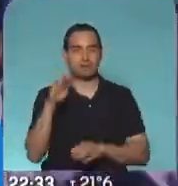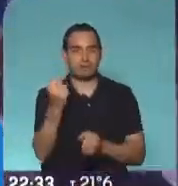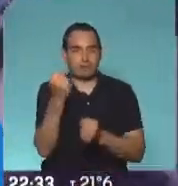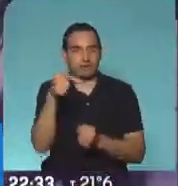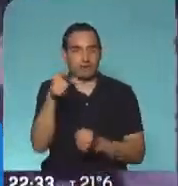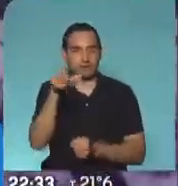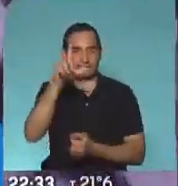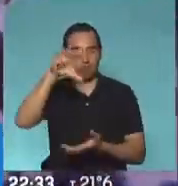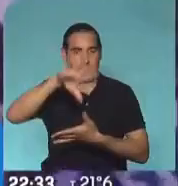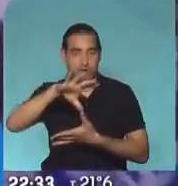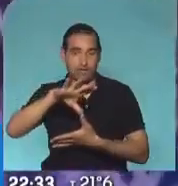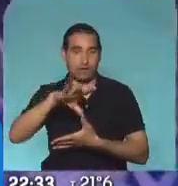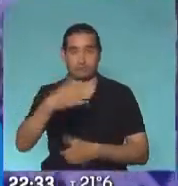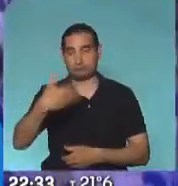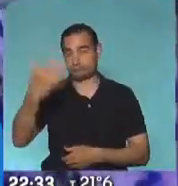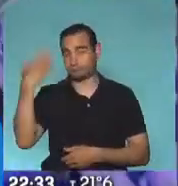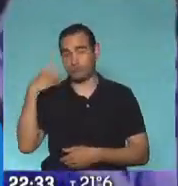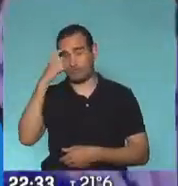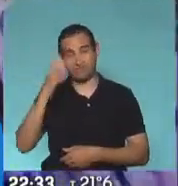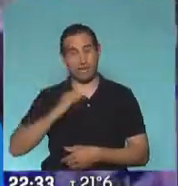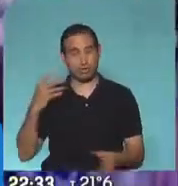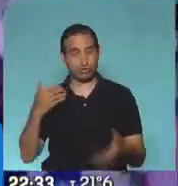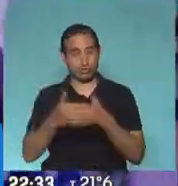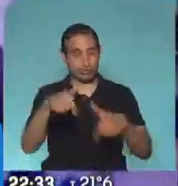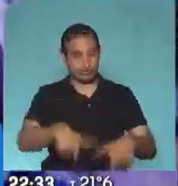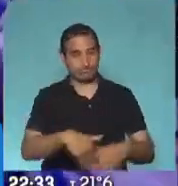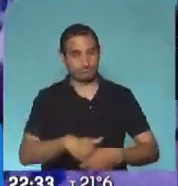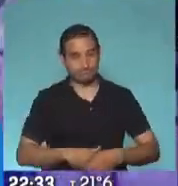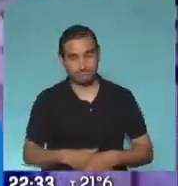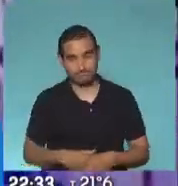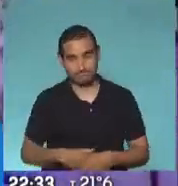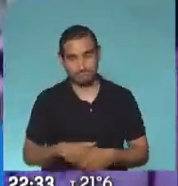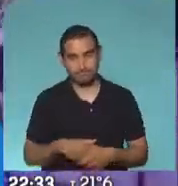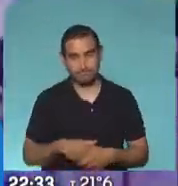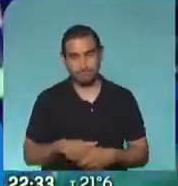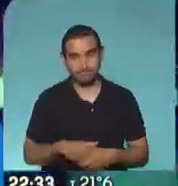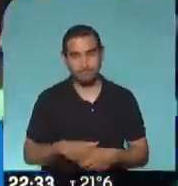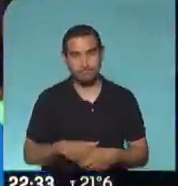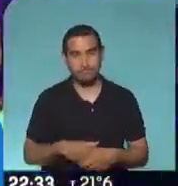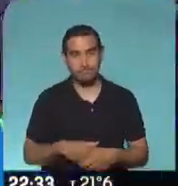continente en los últimos 10 años. Thank you.